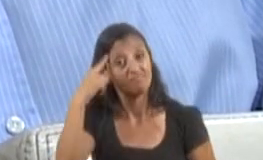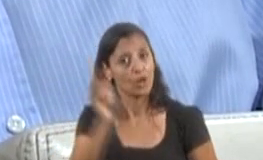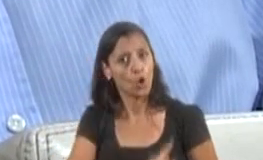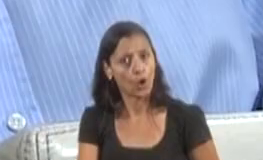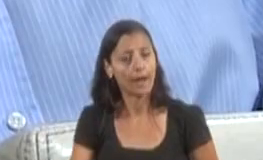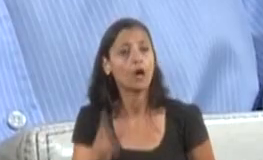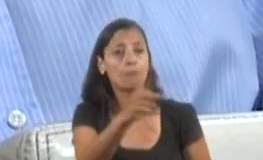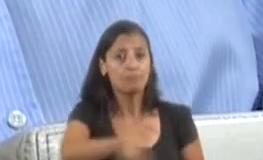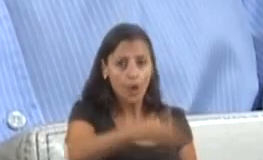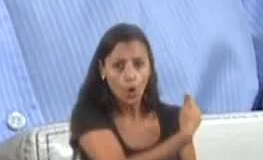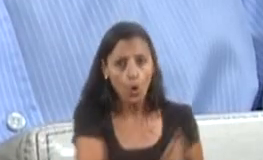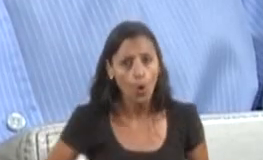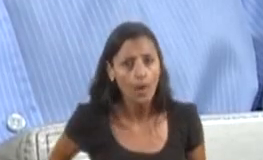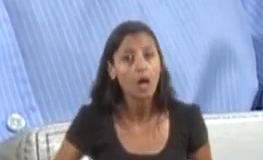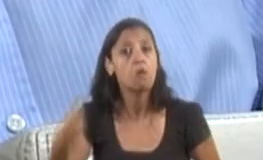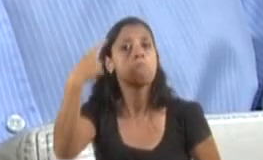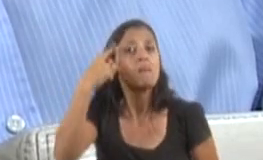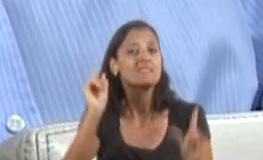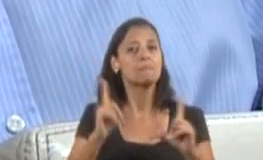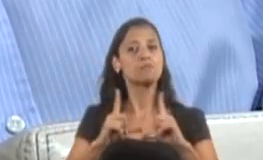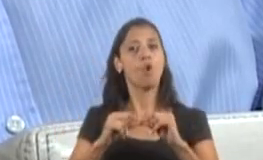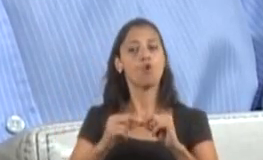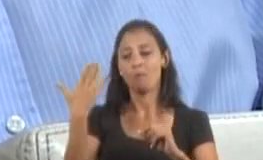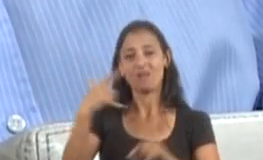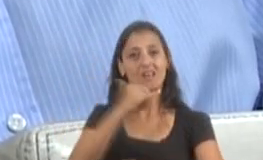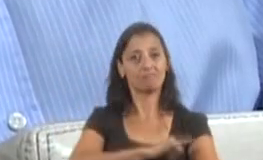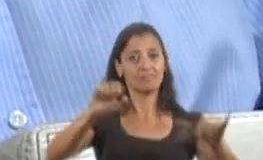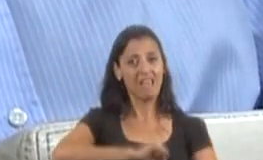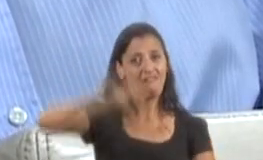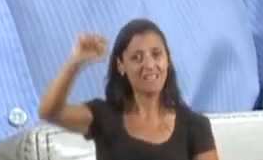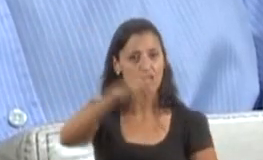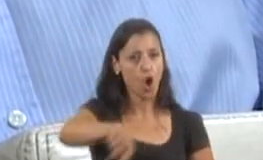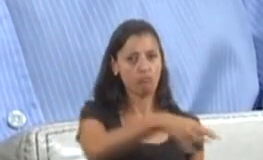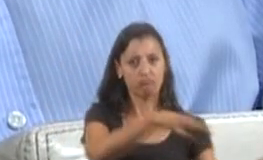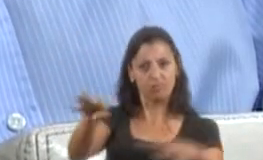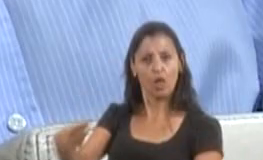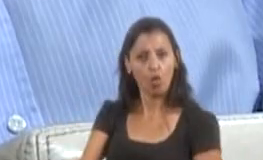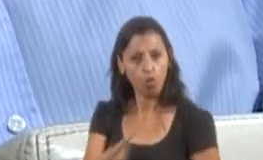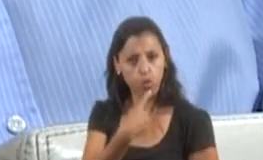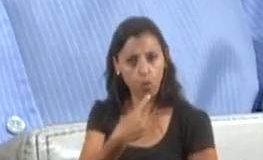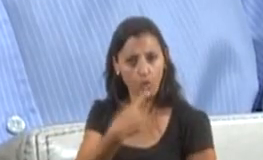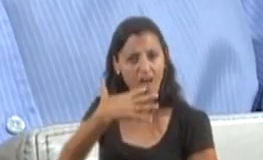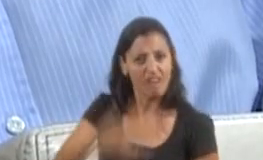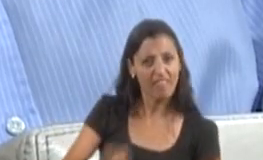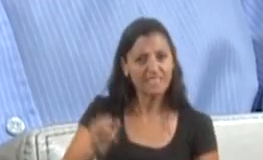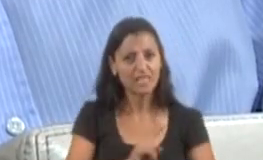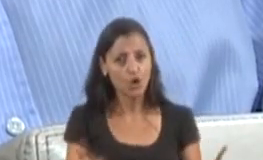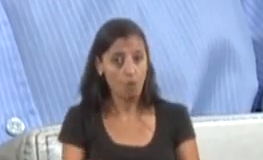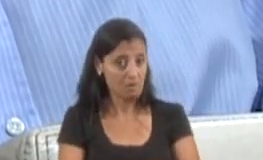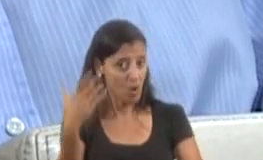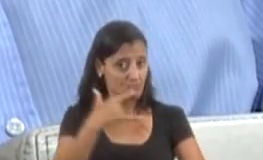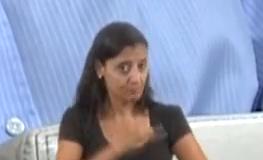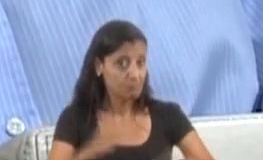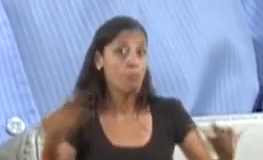¿Ustedes perciben que este número generó dudas en la gente cuando lo dieron a conocer y por eso también se